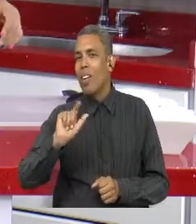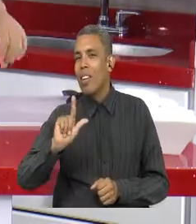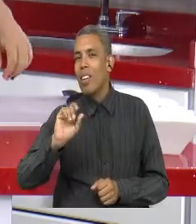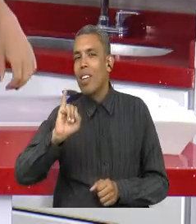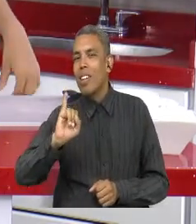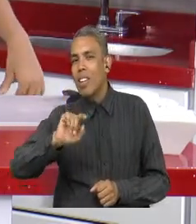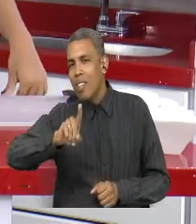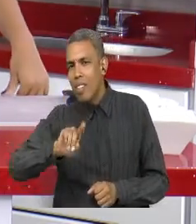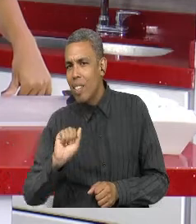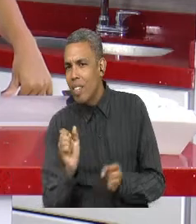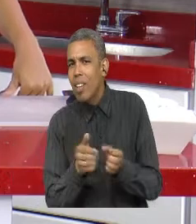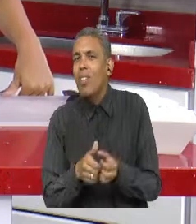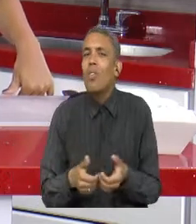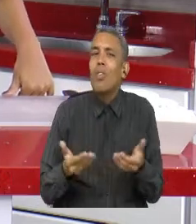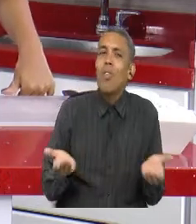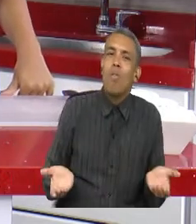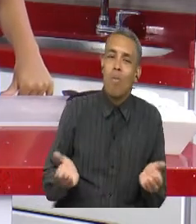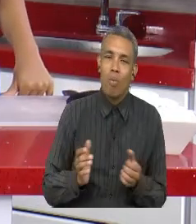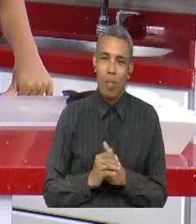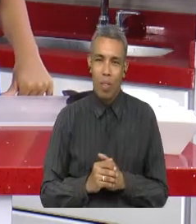¿Cómo amanece?